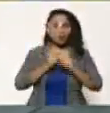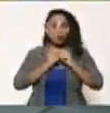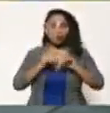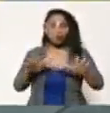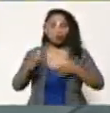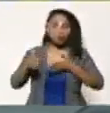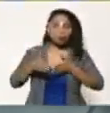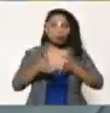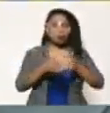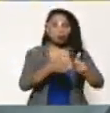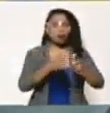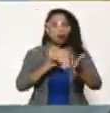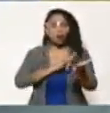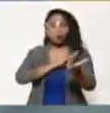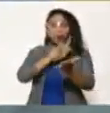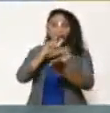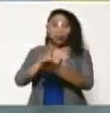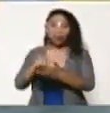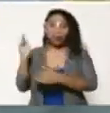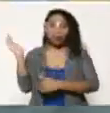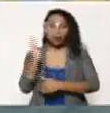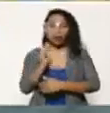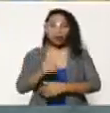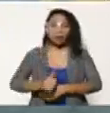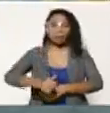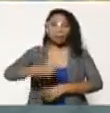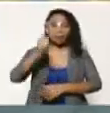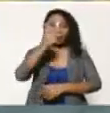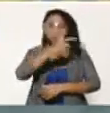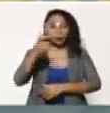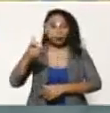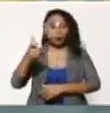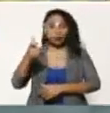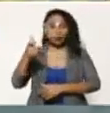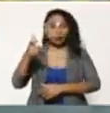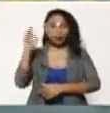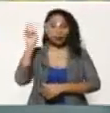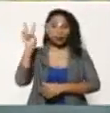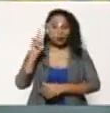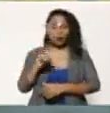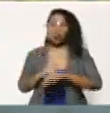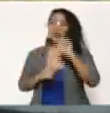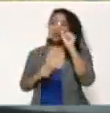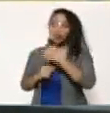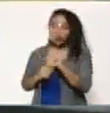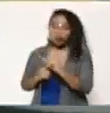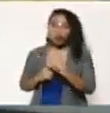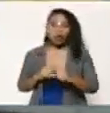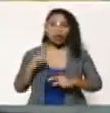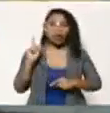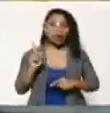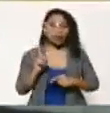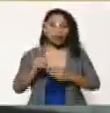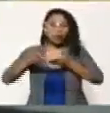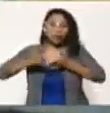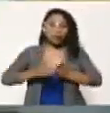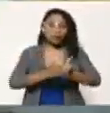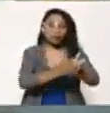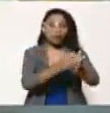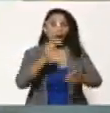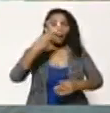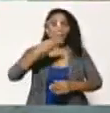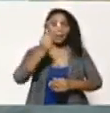o estos viajes para retornar más con nacionales así es el ferry paraguaná